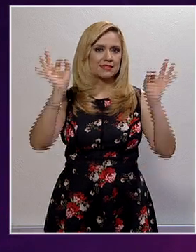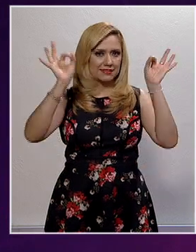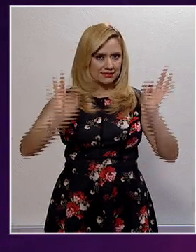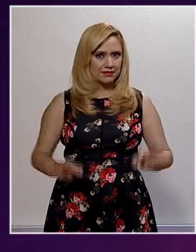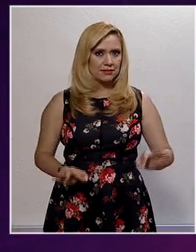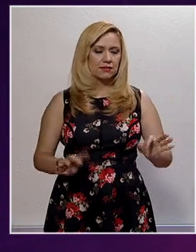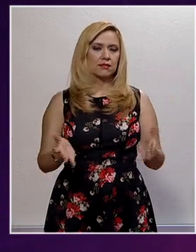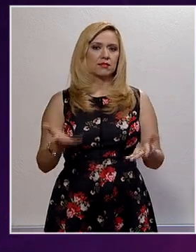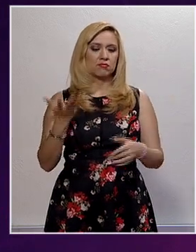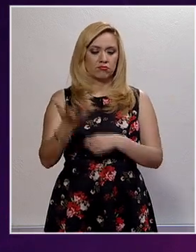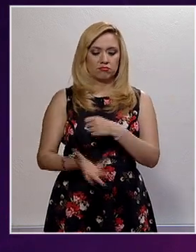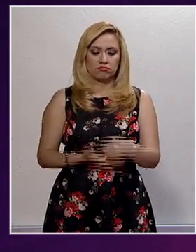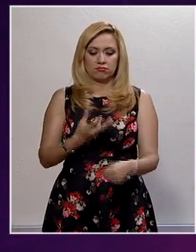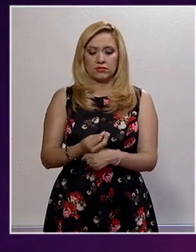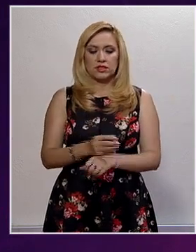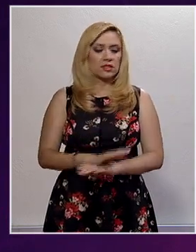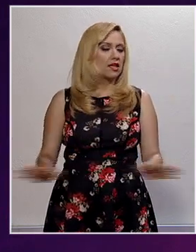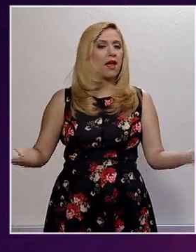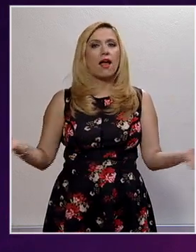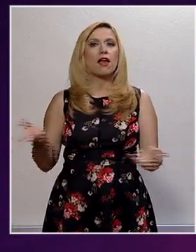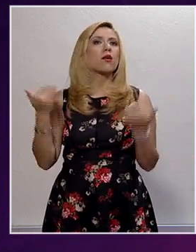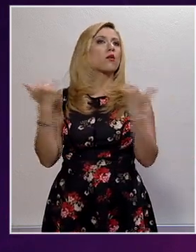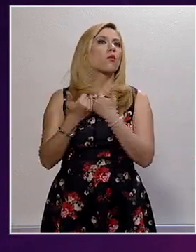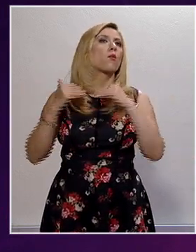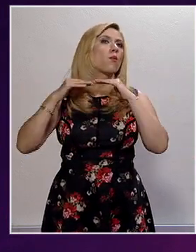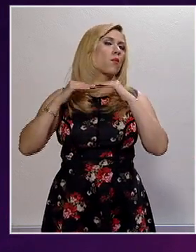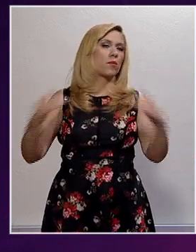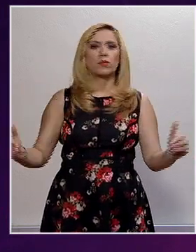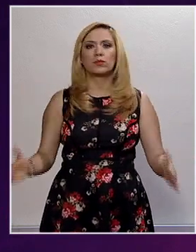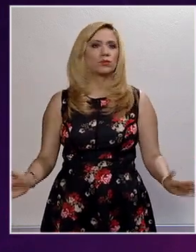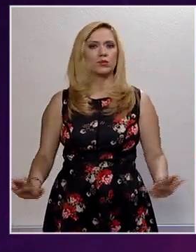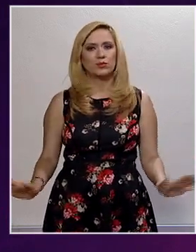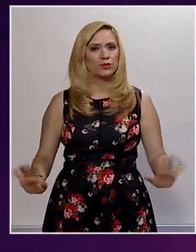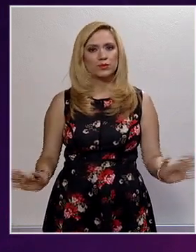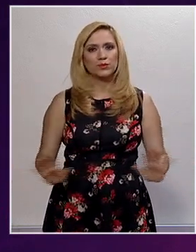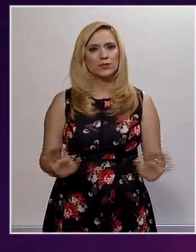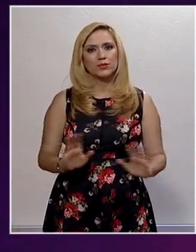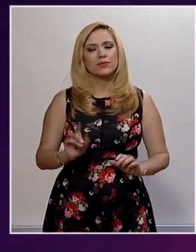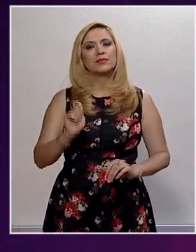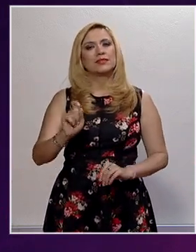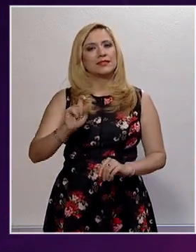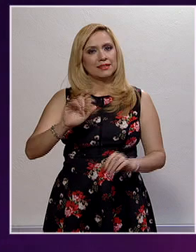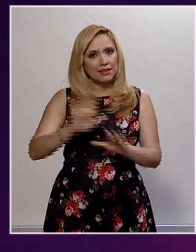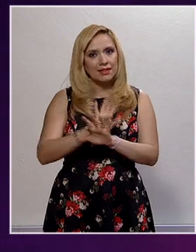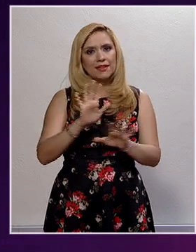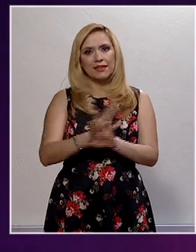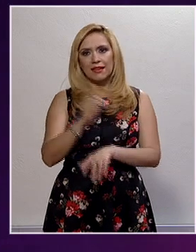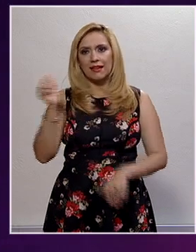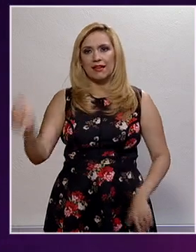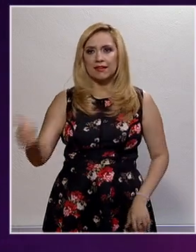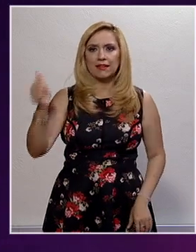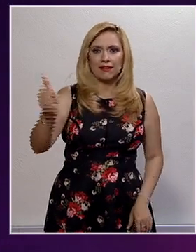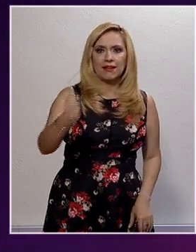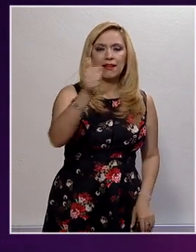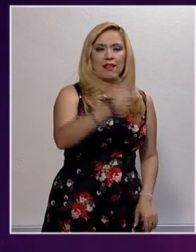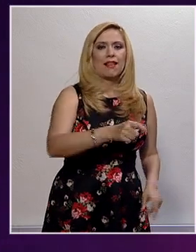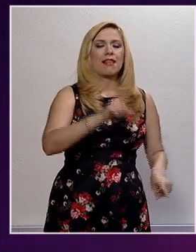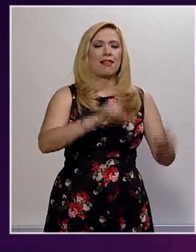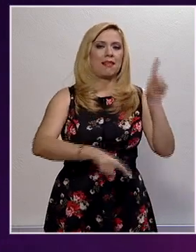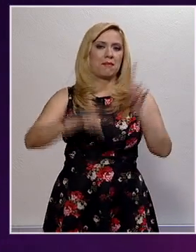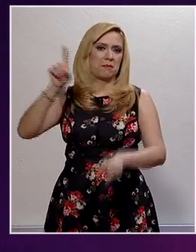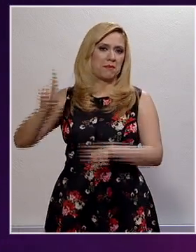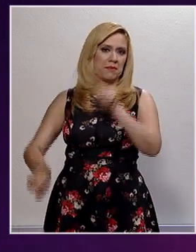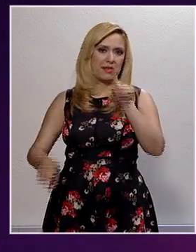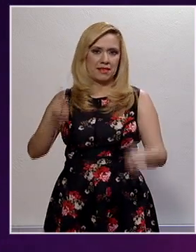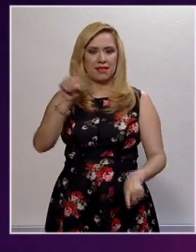Porque una medida de reparación no es reparadora en sí misma, ¿no? Y entonces también que pueda ser transformadora de este contexto